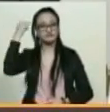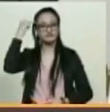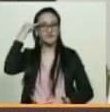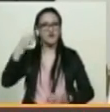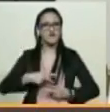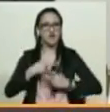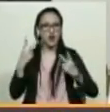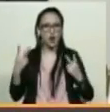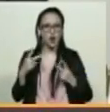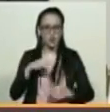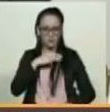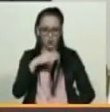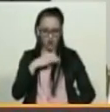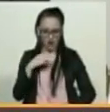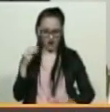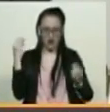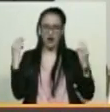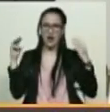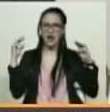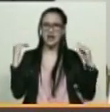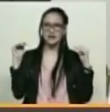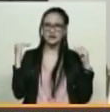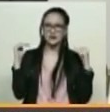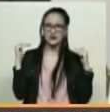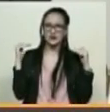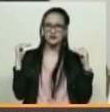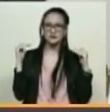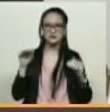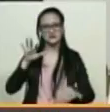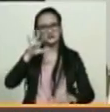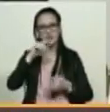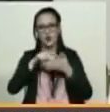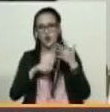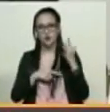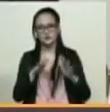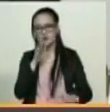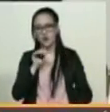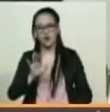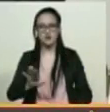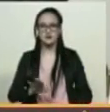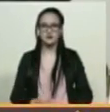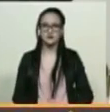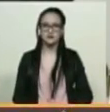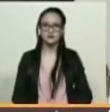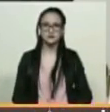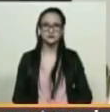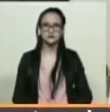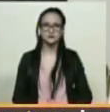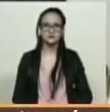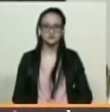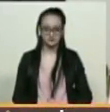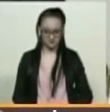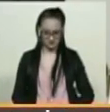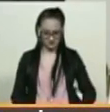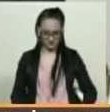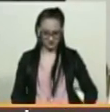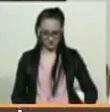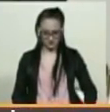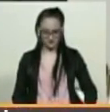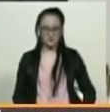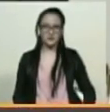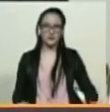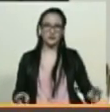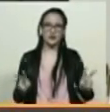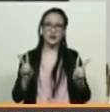en la moral, en la ética, en la decencia, en la dignidad. Cinco cosas de las que adoleces. Perdón, decía que en todo caso, esa parte